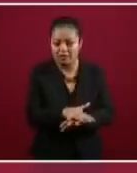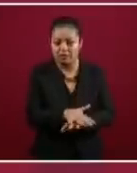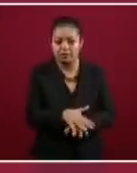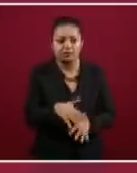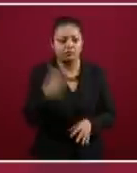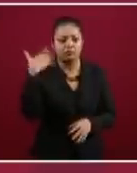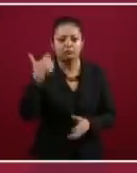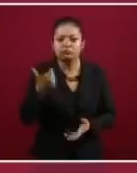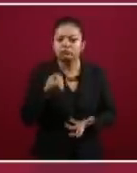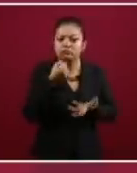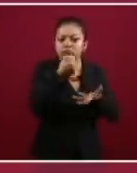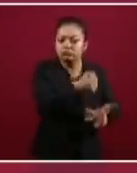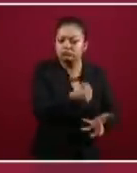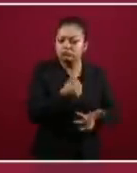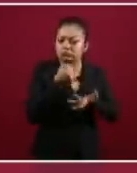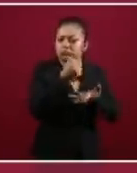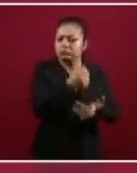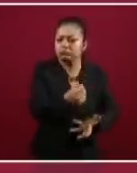recursos.